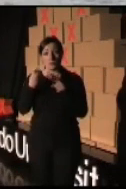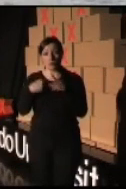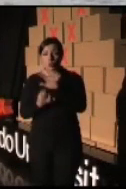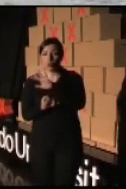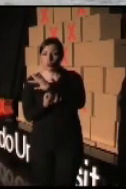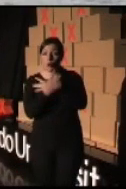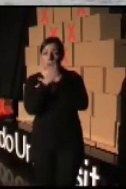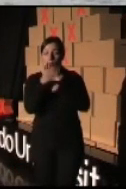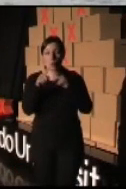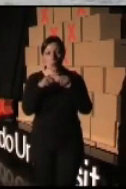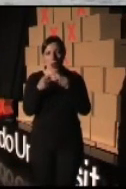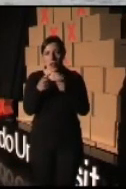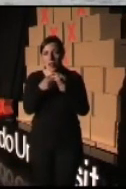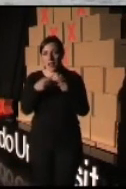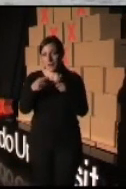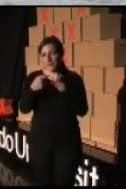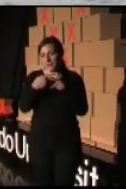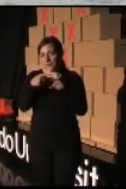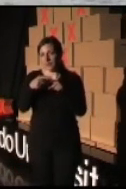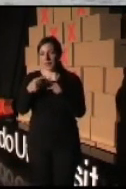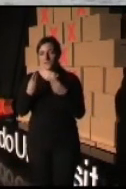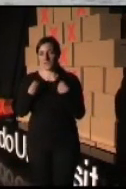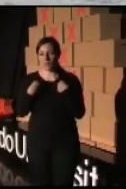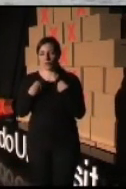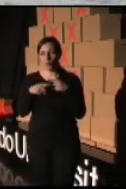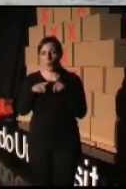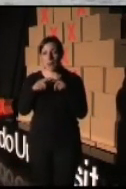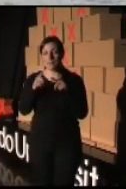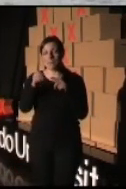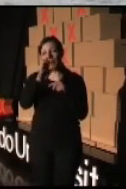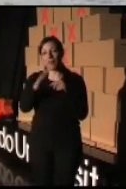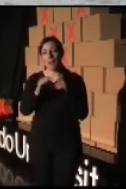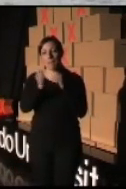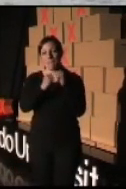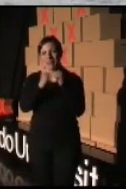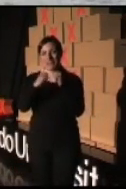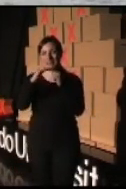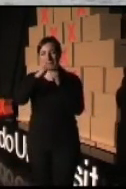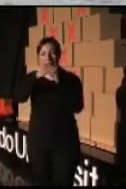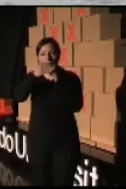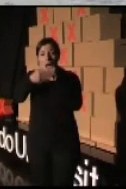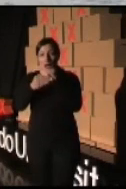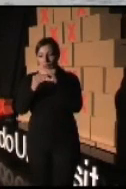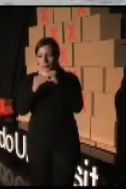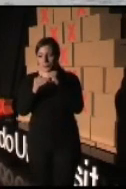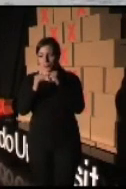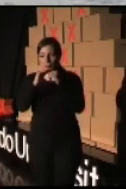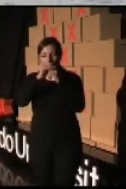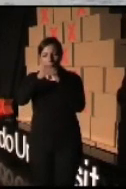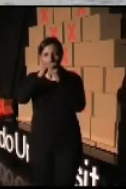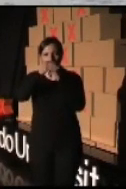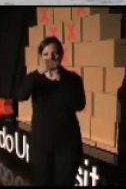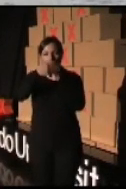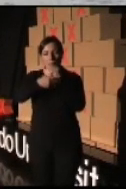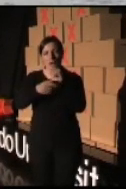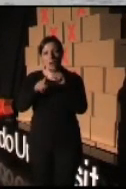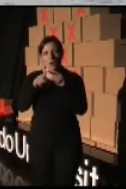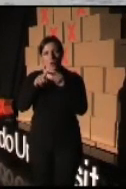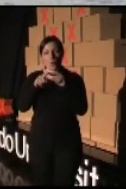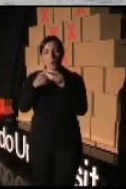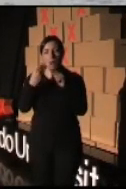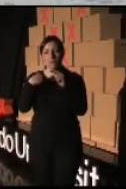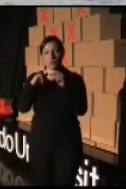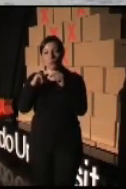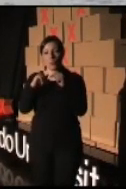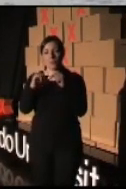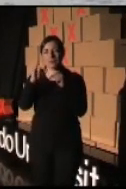vivos. Estromatolito significa piedra de capas, y esas capas están formadas de precipitados de los